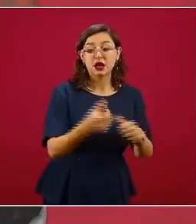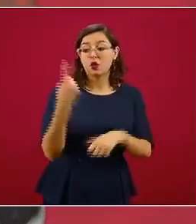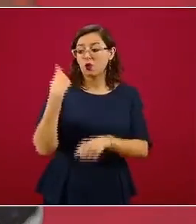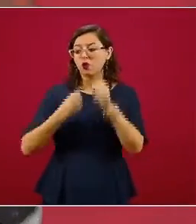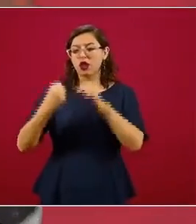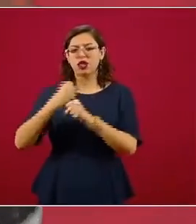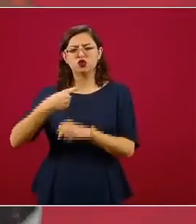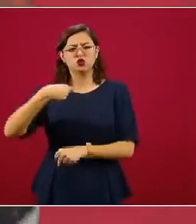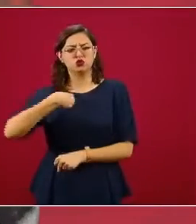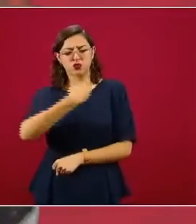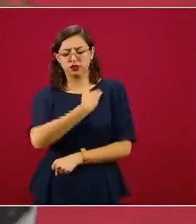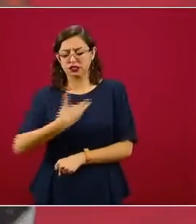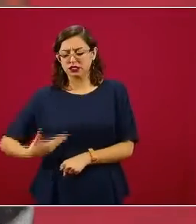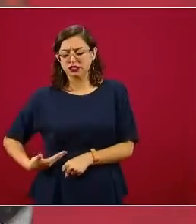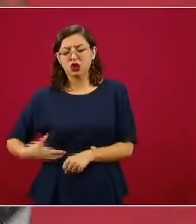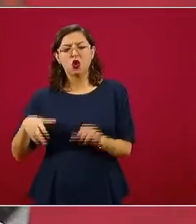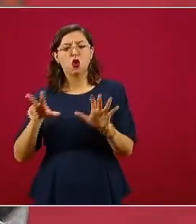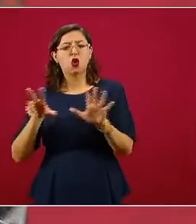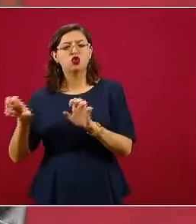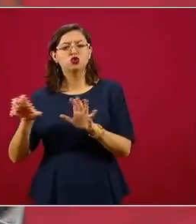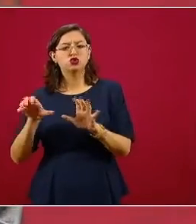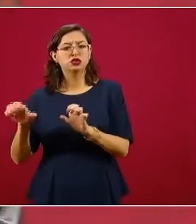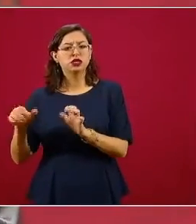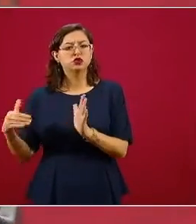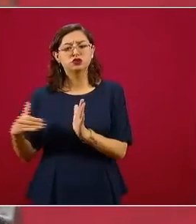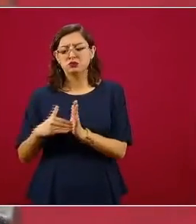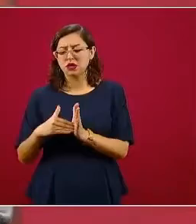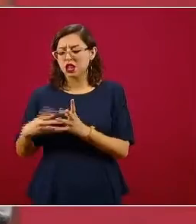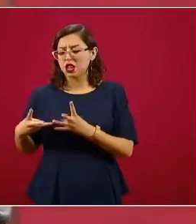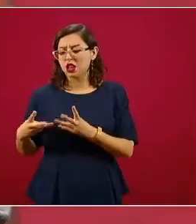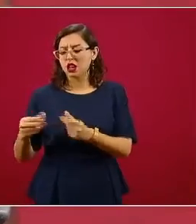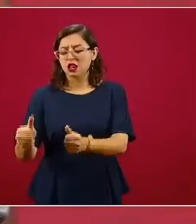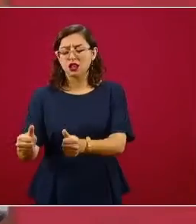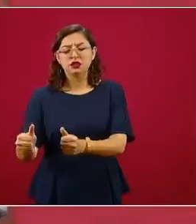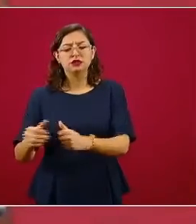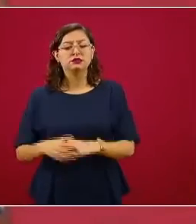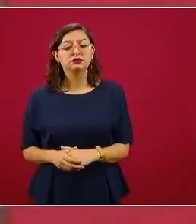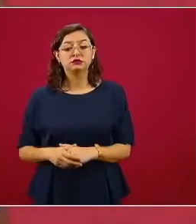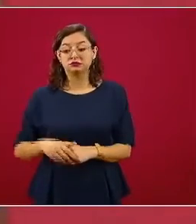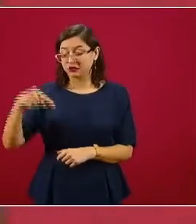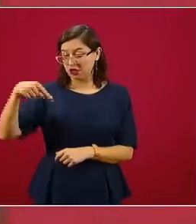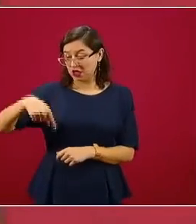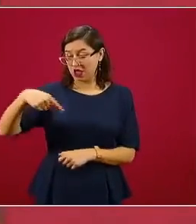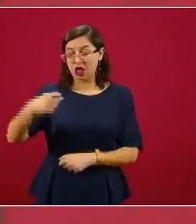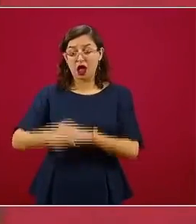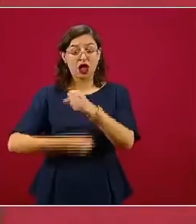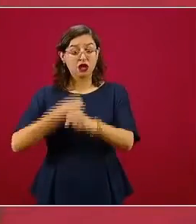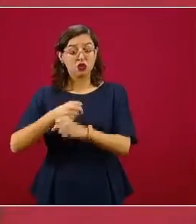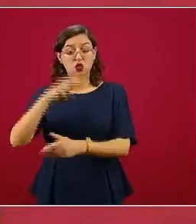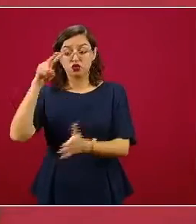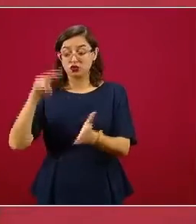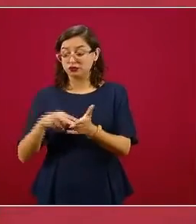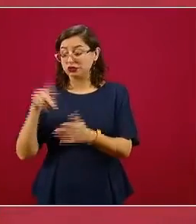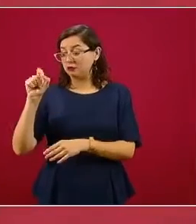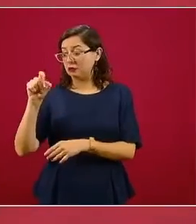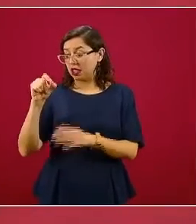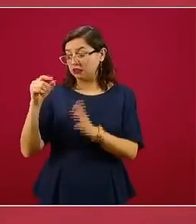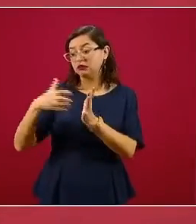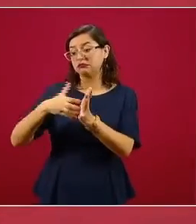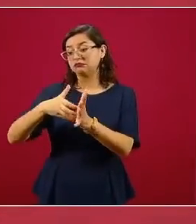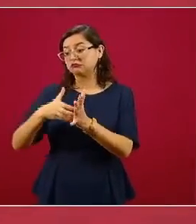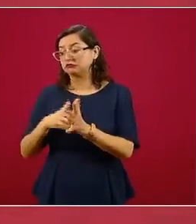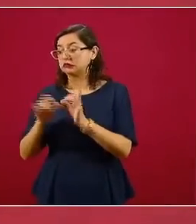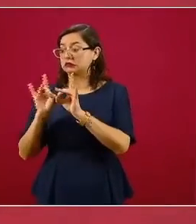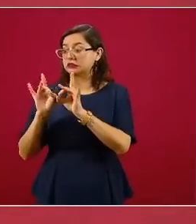800. Y este año, por la austeridad, por la situación en